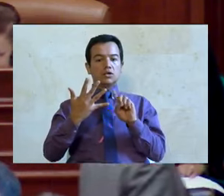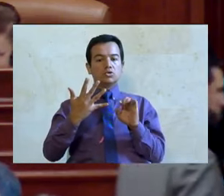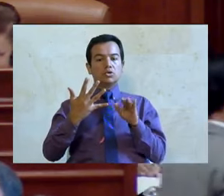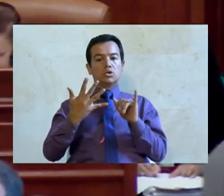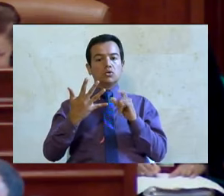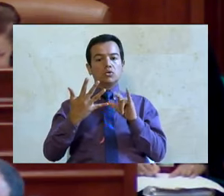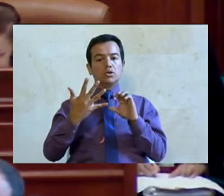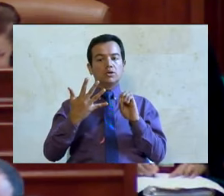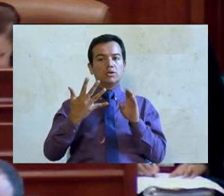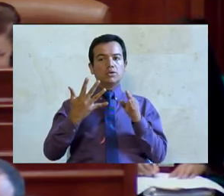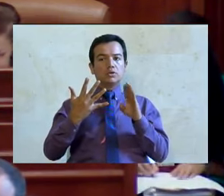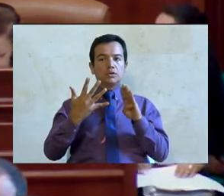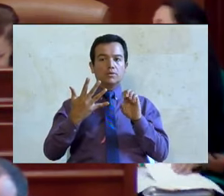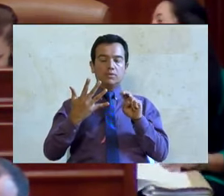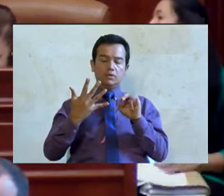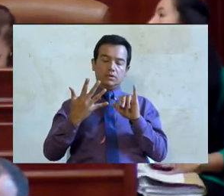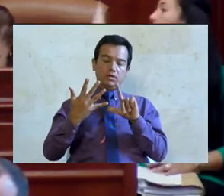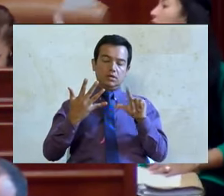de